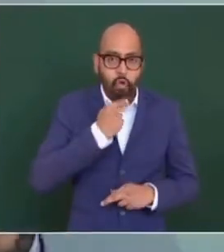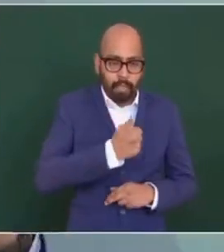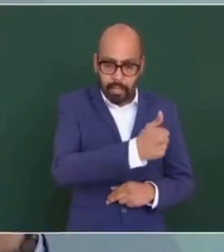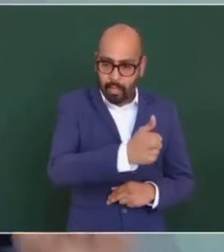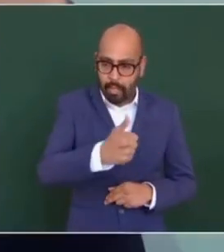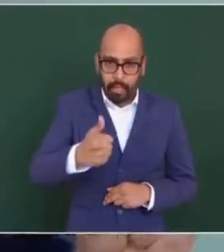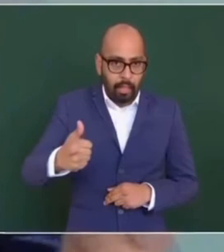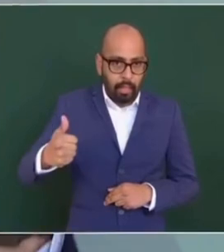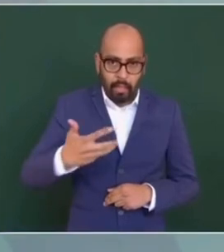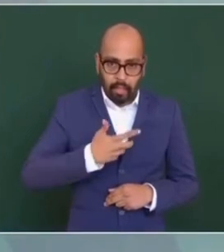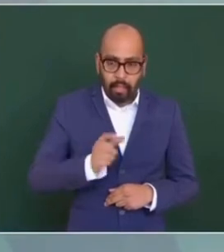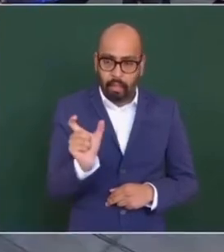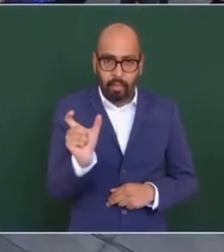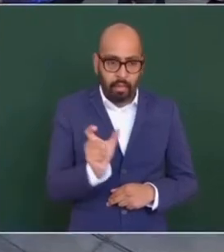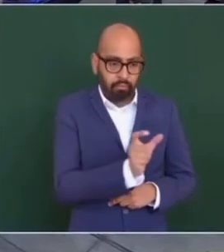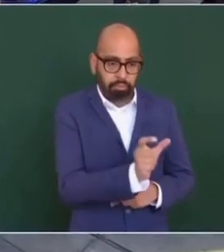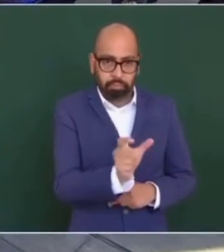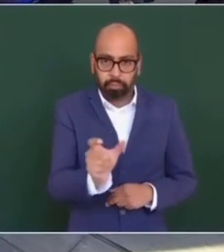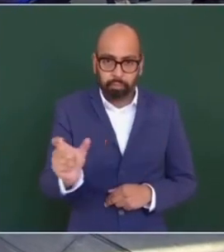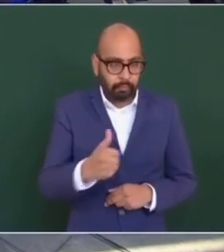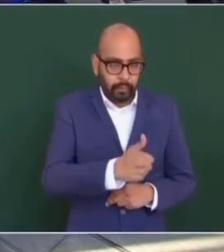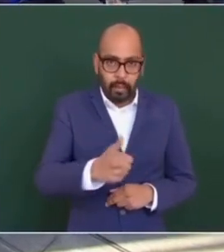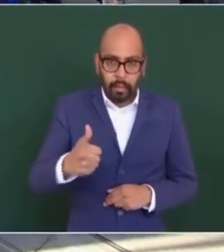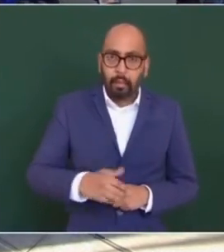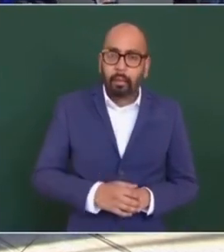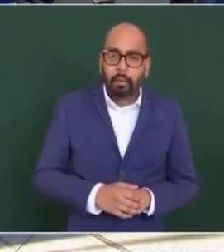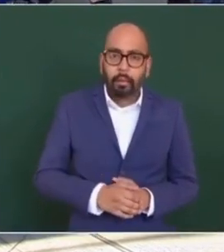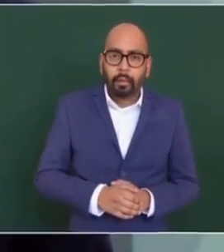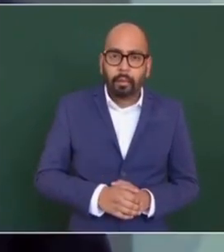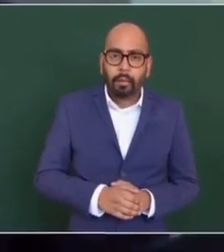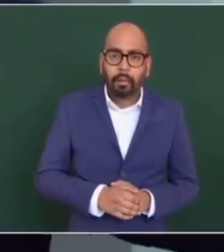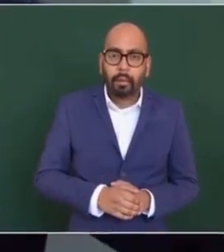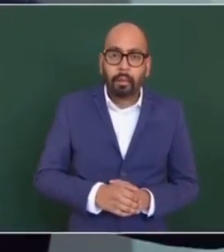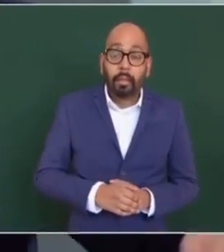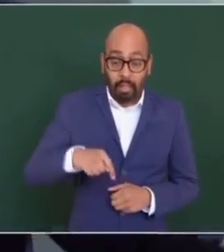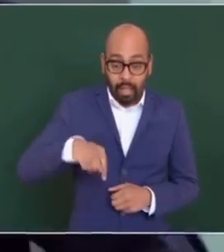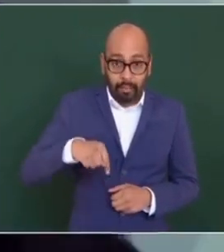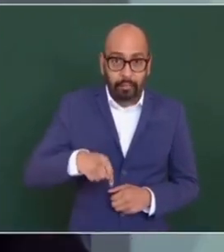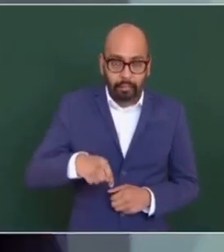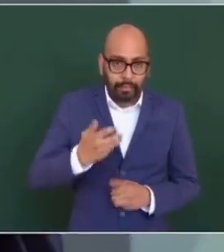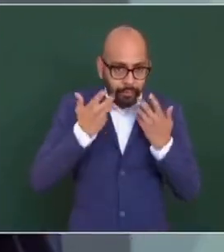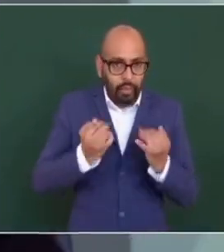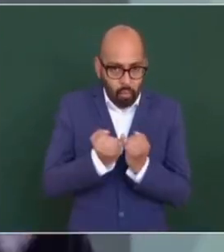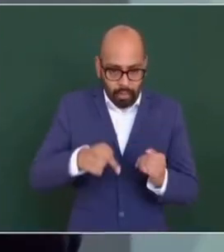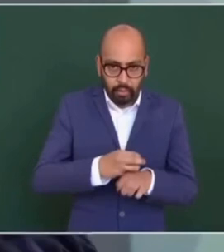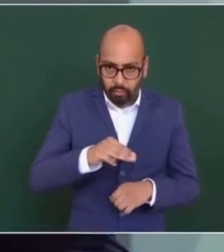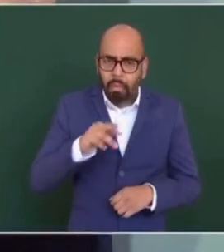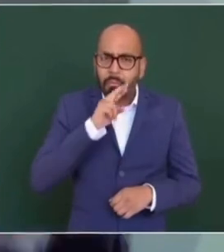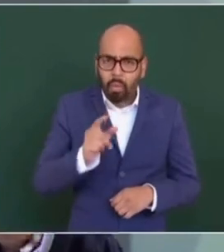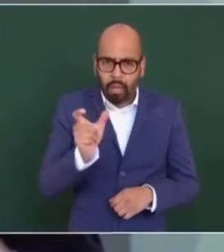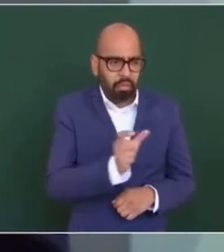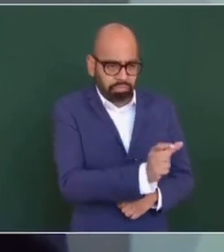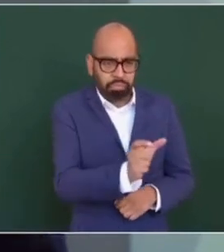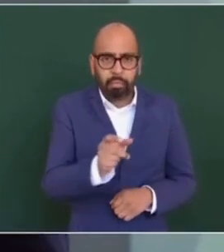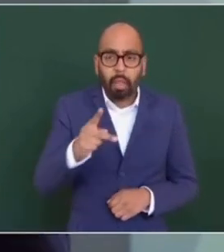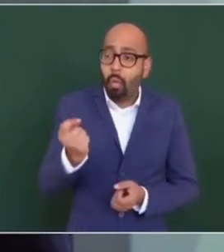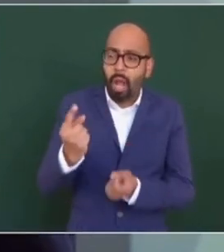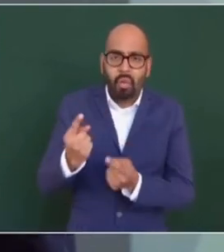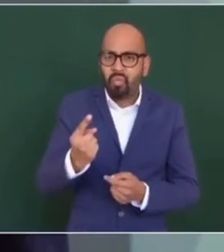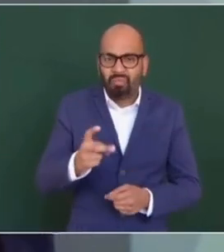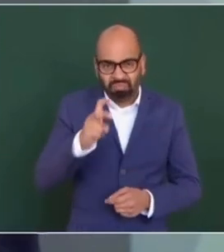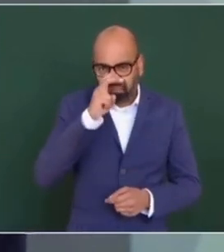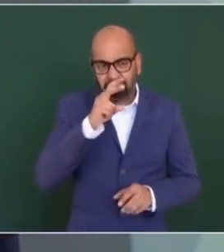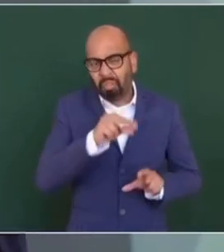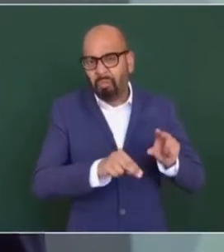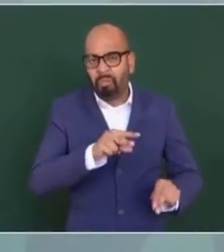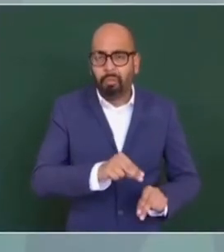cada trabajador de la educación tenga su tarjeta. Que no haya pagadores, porque aquí quisimos hacer eso, de entregar las tarjetas y hubo resistencias, porque